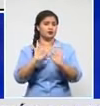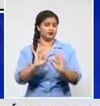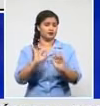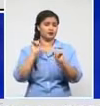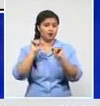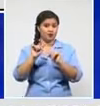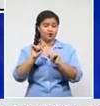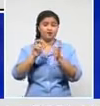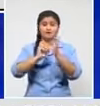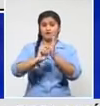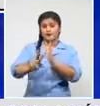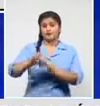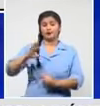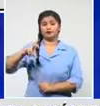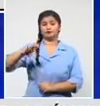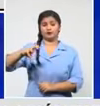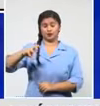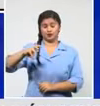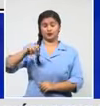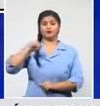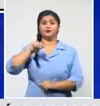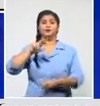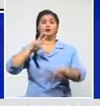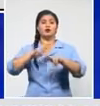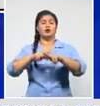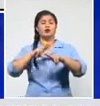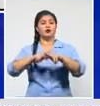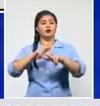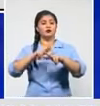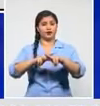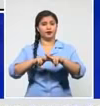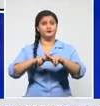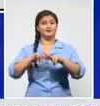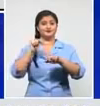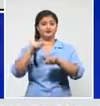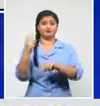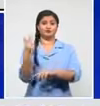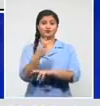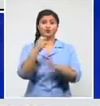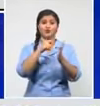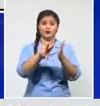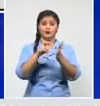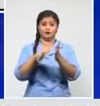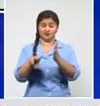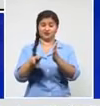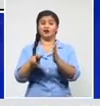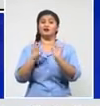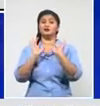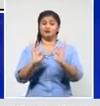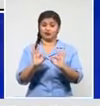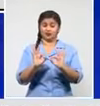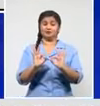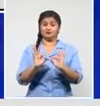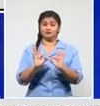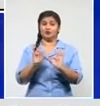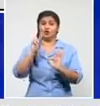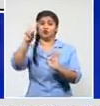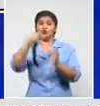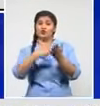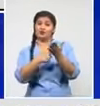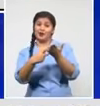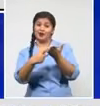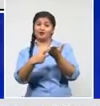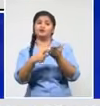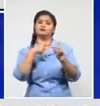Río, La Habana, han estado diagnosticando casos en los últimos días, en el día de ayer